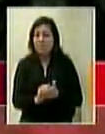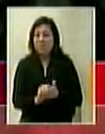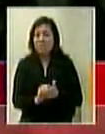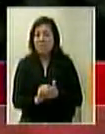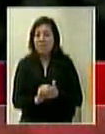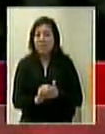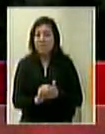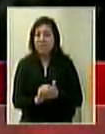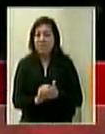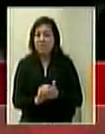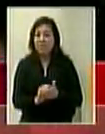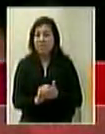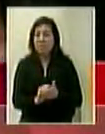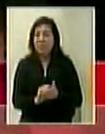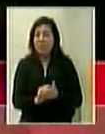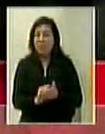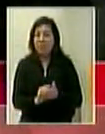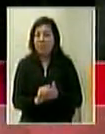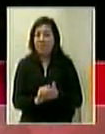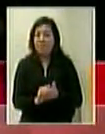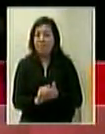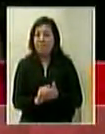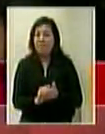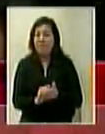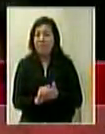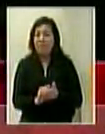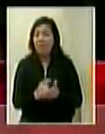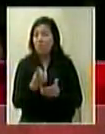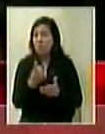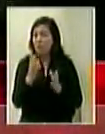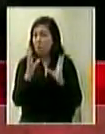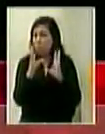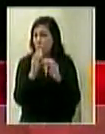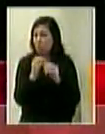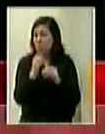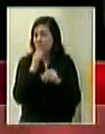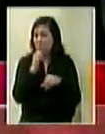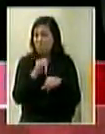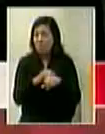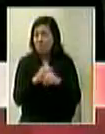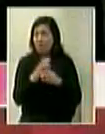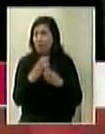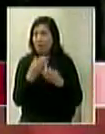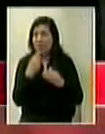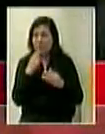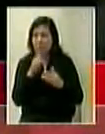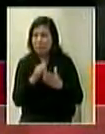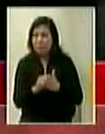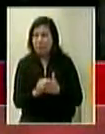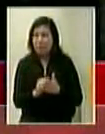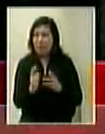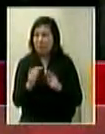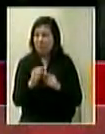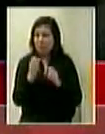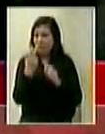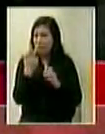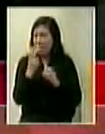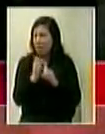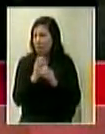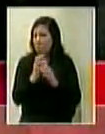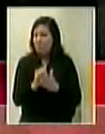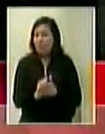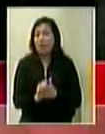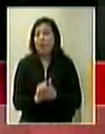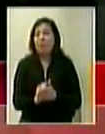es difícil. Miren, les quiero comentar una experiencia personal. Una noche en Piedras Gordas, requisamos, colegas, hasta las 3 de la